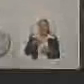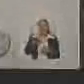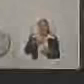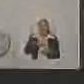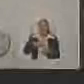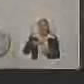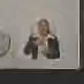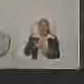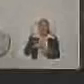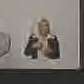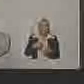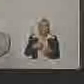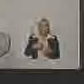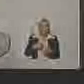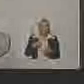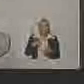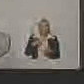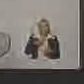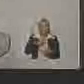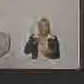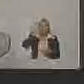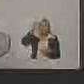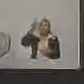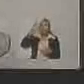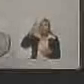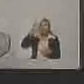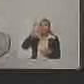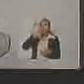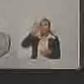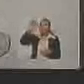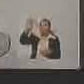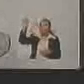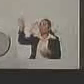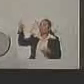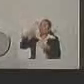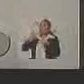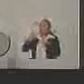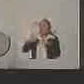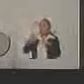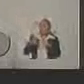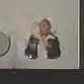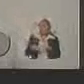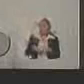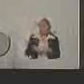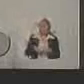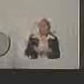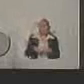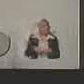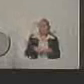poder comentarles que he hablado con diferentes empresarios y las empresas